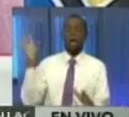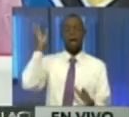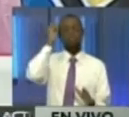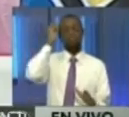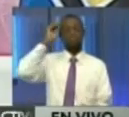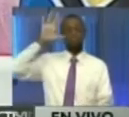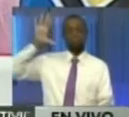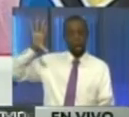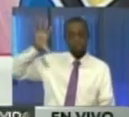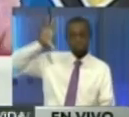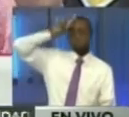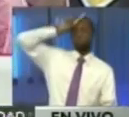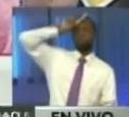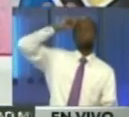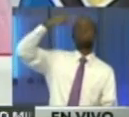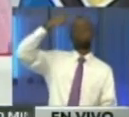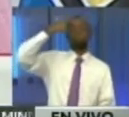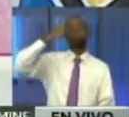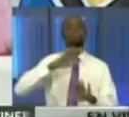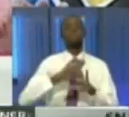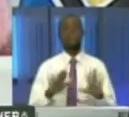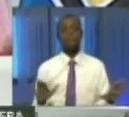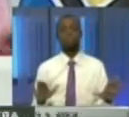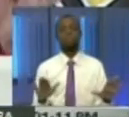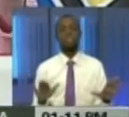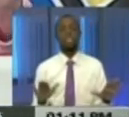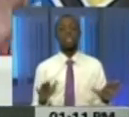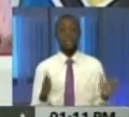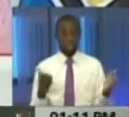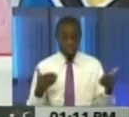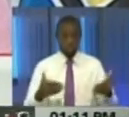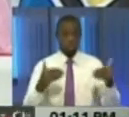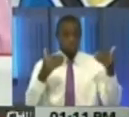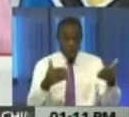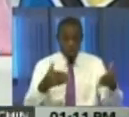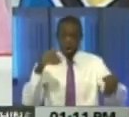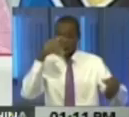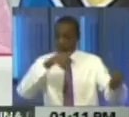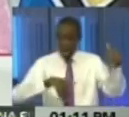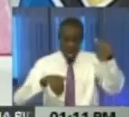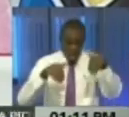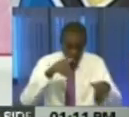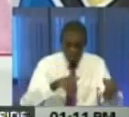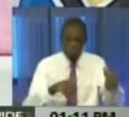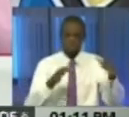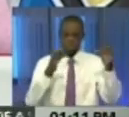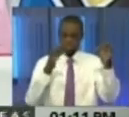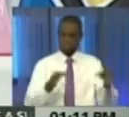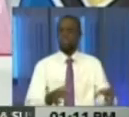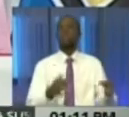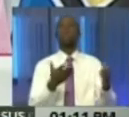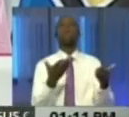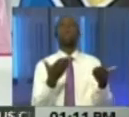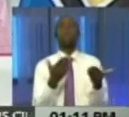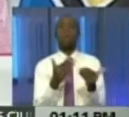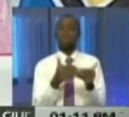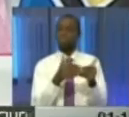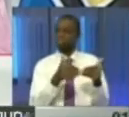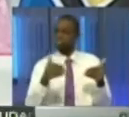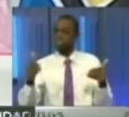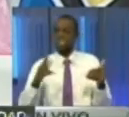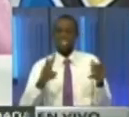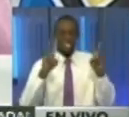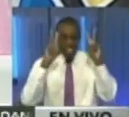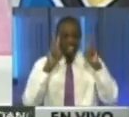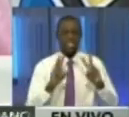en relación con eso. Y es que para poder hacer elecciones y procesos de referendo en forma segura, debemos